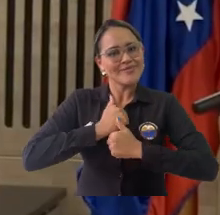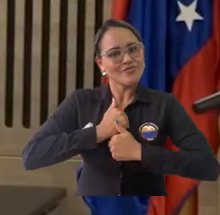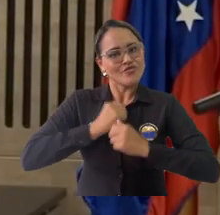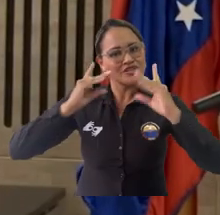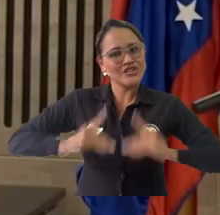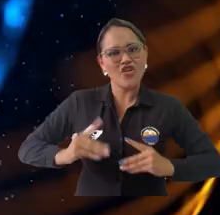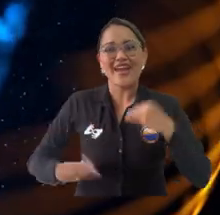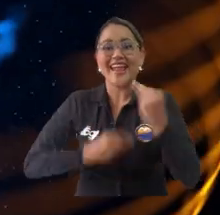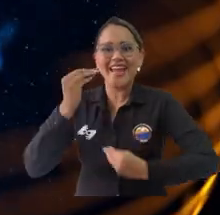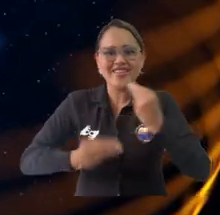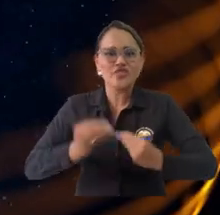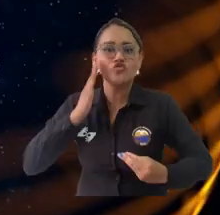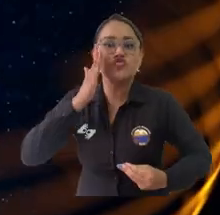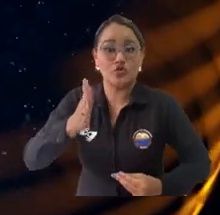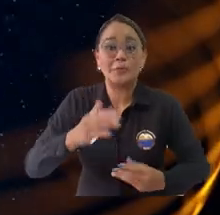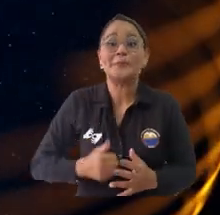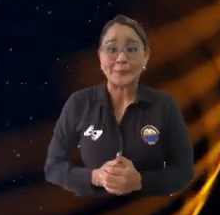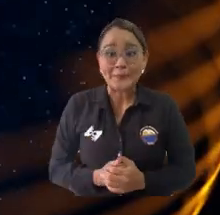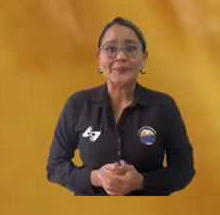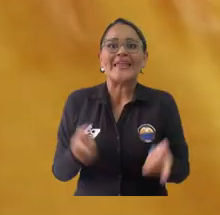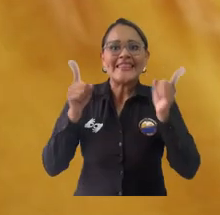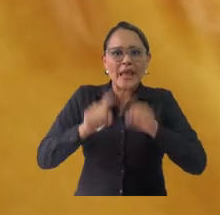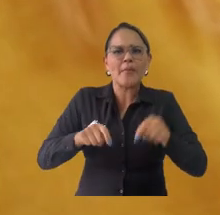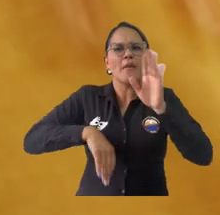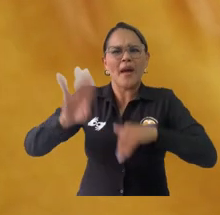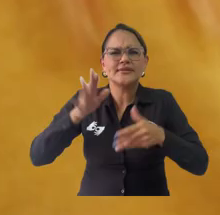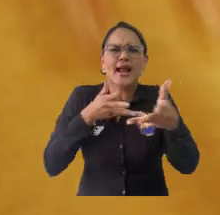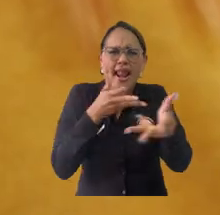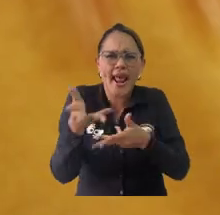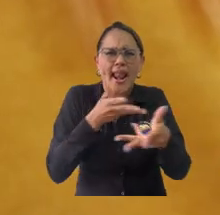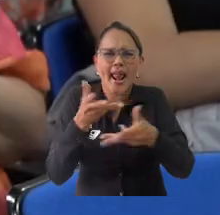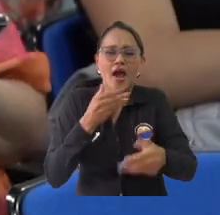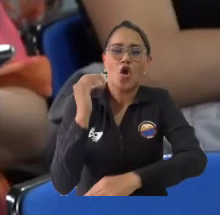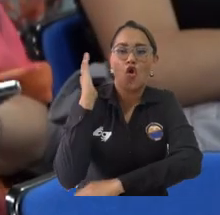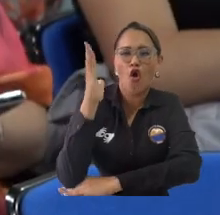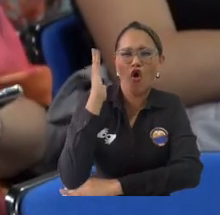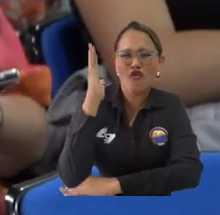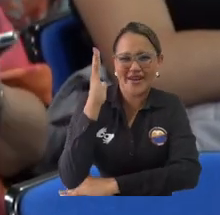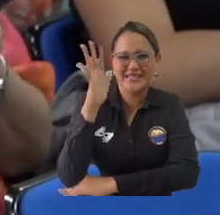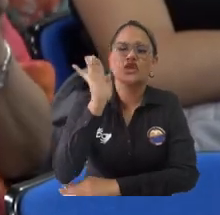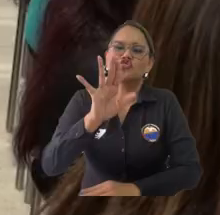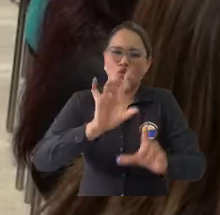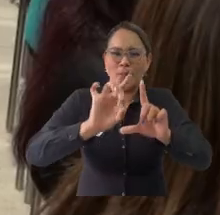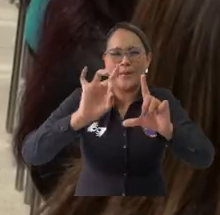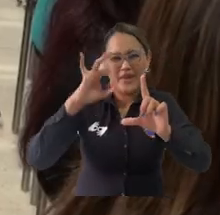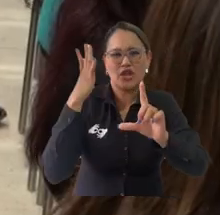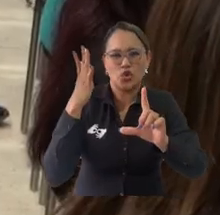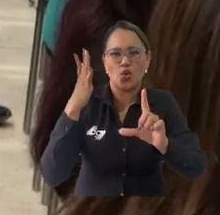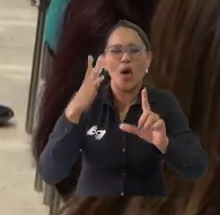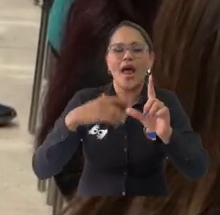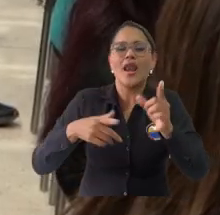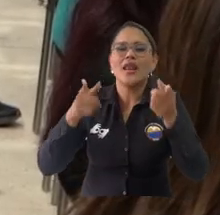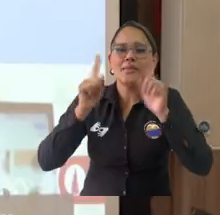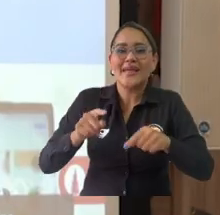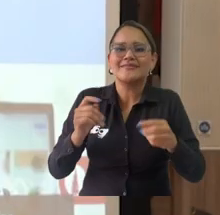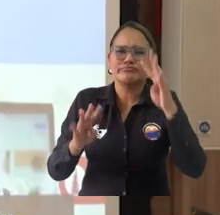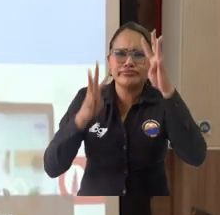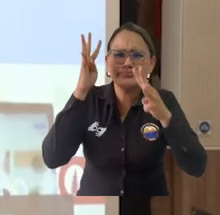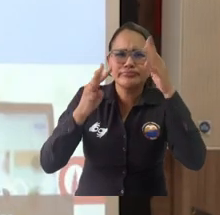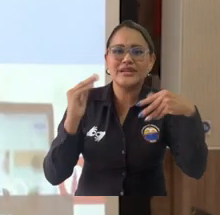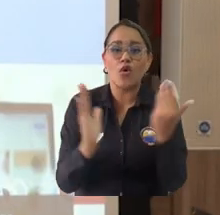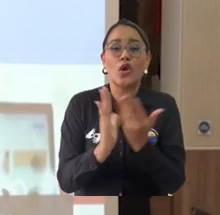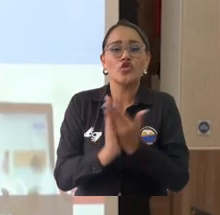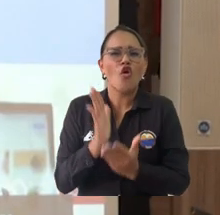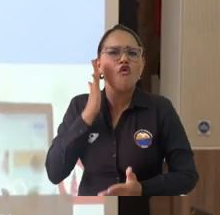vendrán otros y nos lo marcarán. La transformación digital también tuvo su lugar en este escenario con la conferencia magistral y virtual denominada